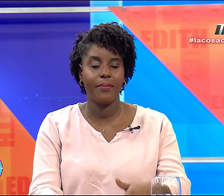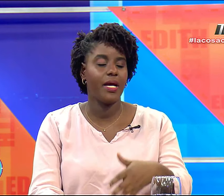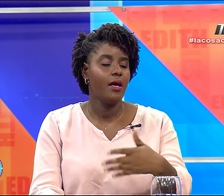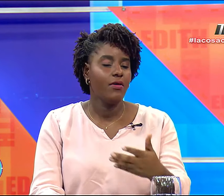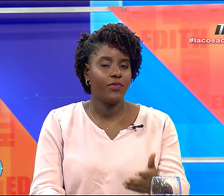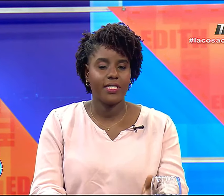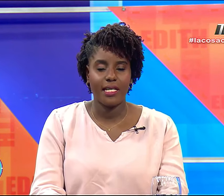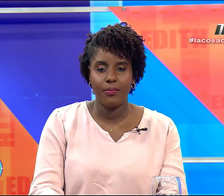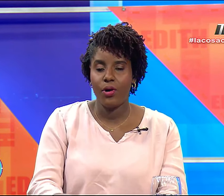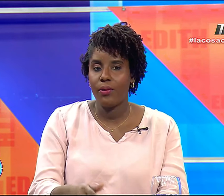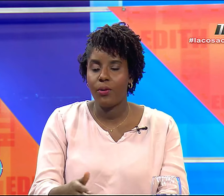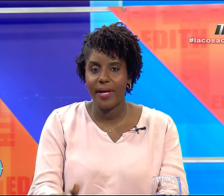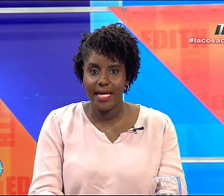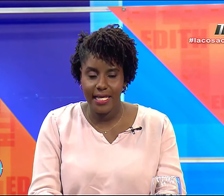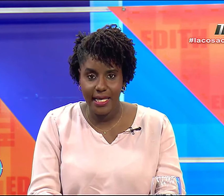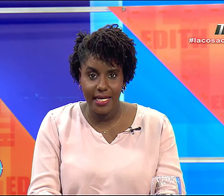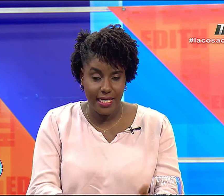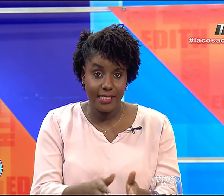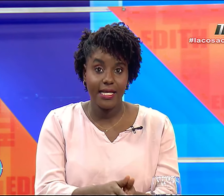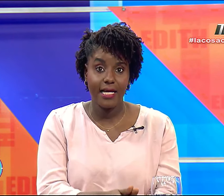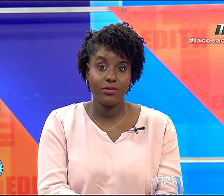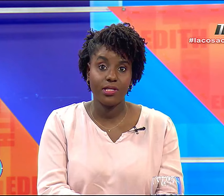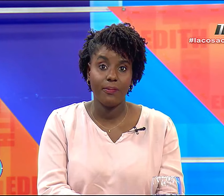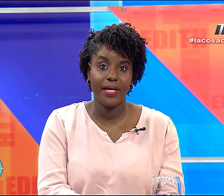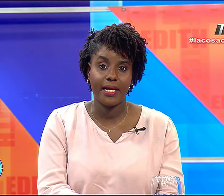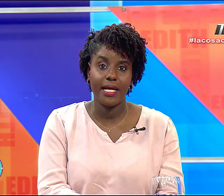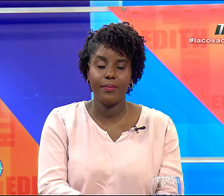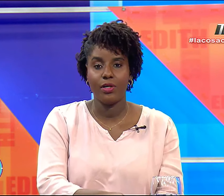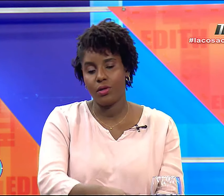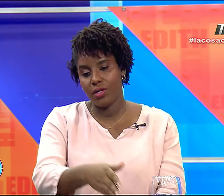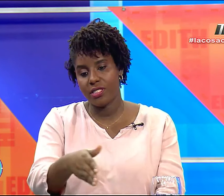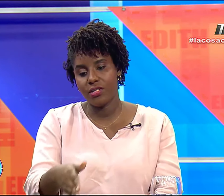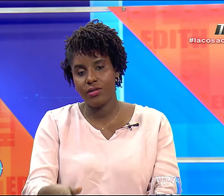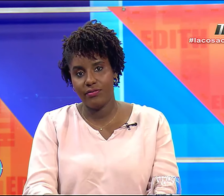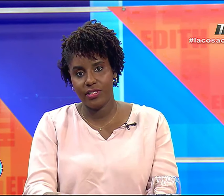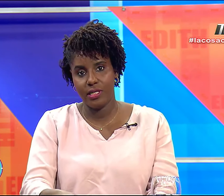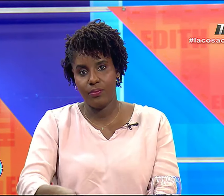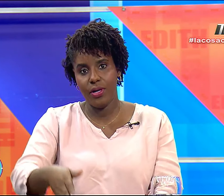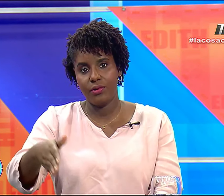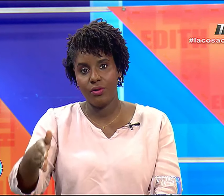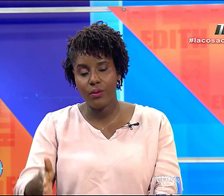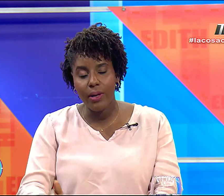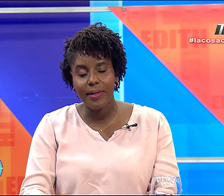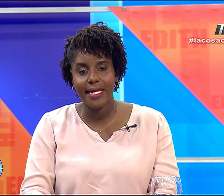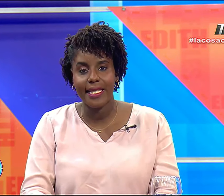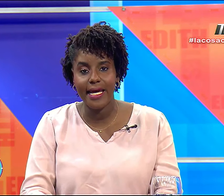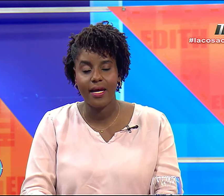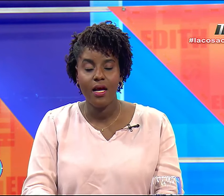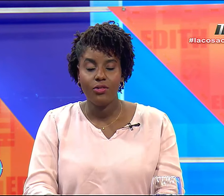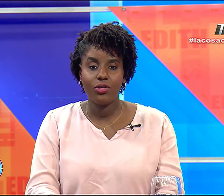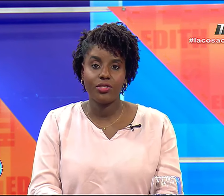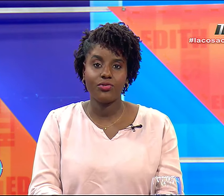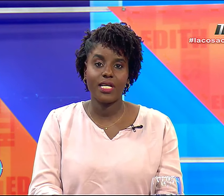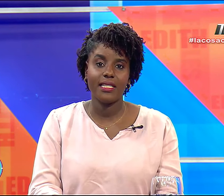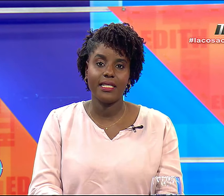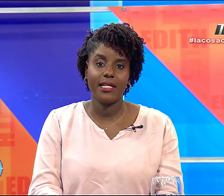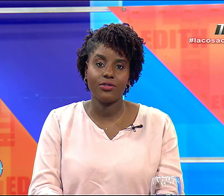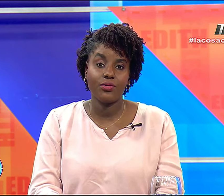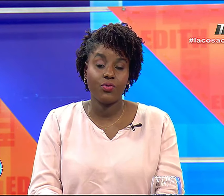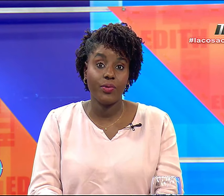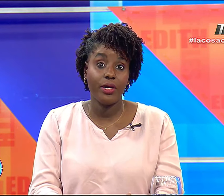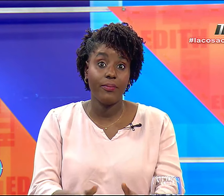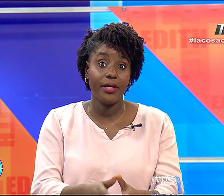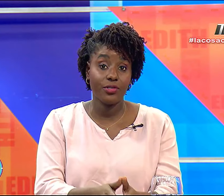PRM, Fuerza del Pueblo, PLD. En este caso es el PRM y luego le siguió la Fuerza del Pueblo y luego el PLD, donde sus